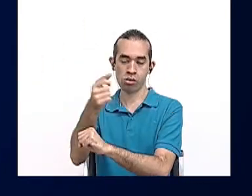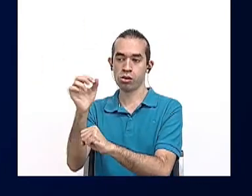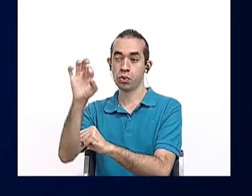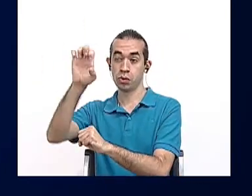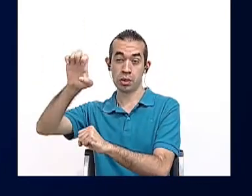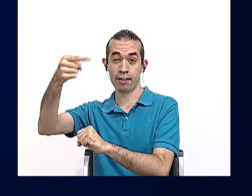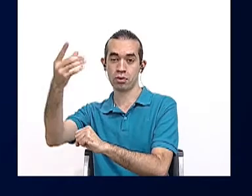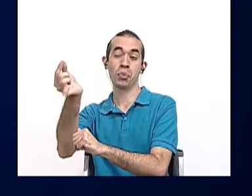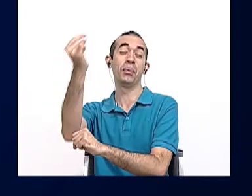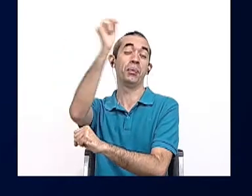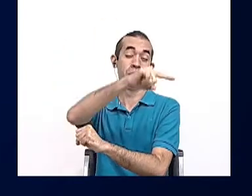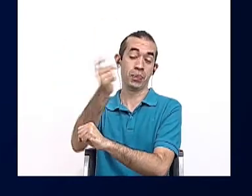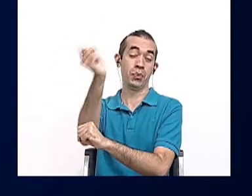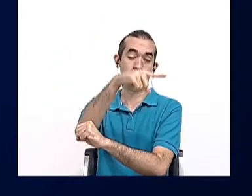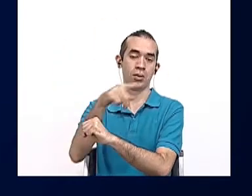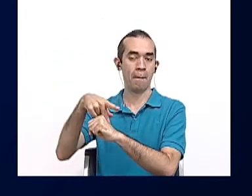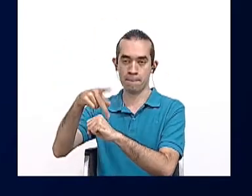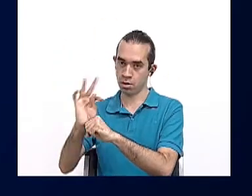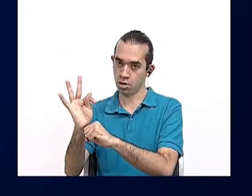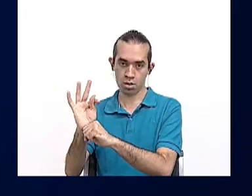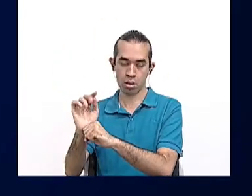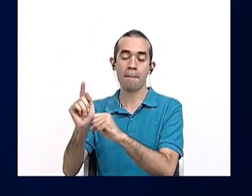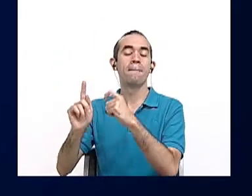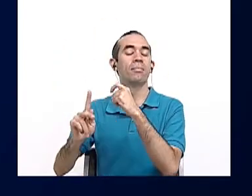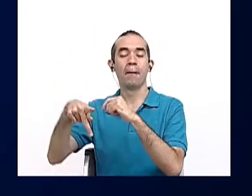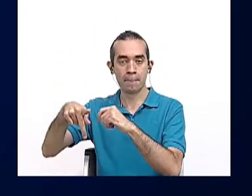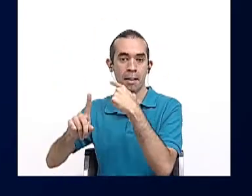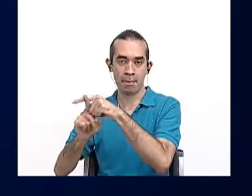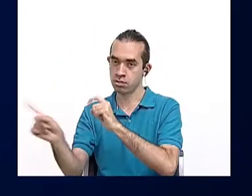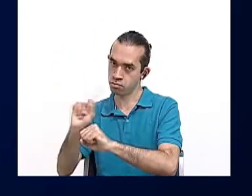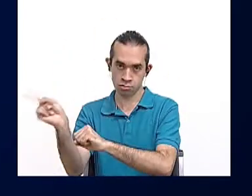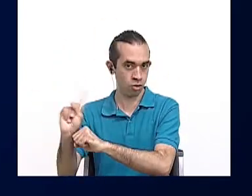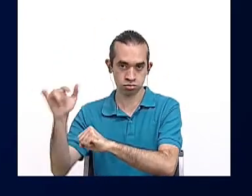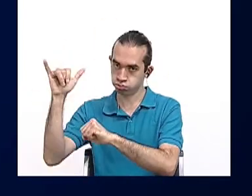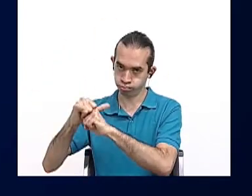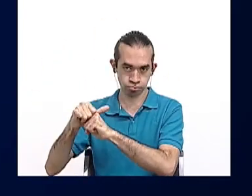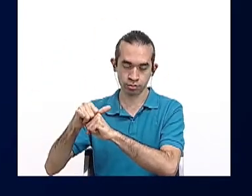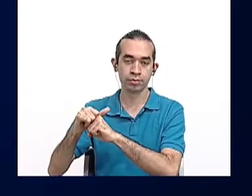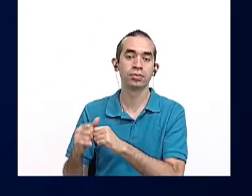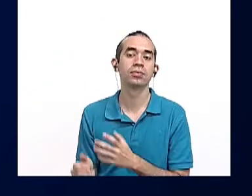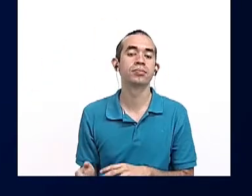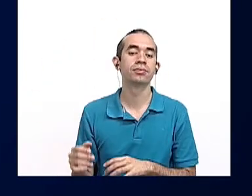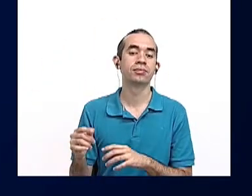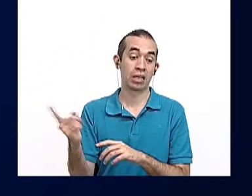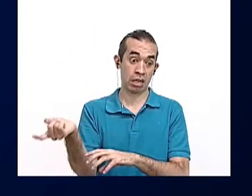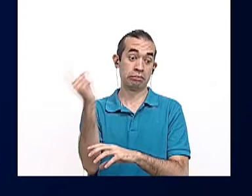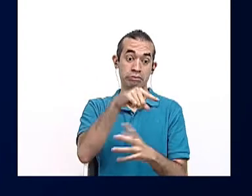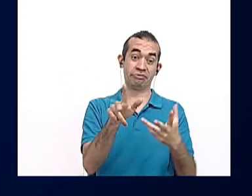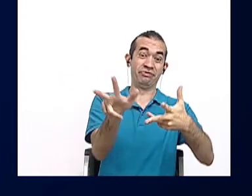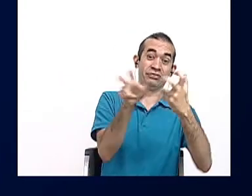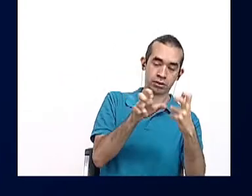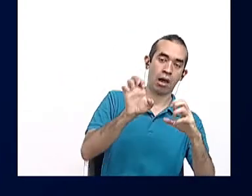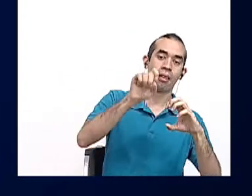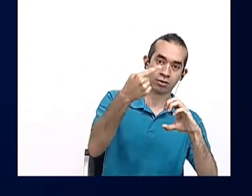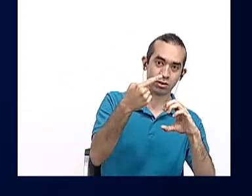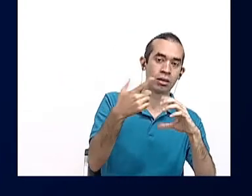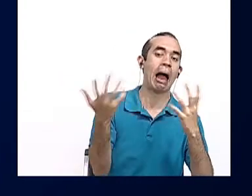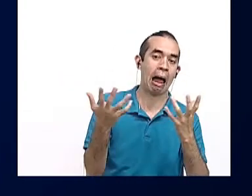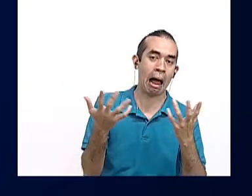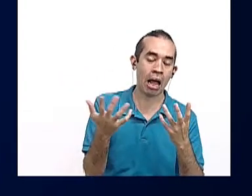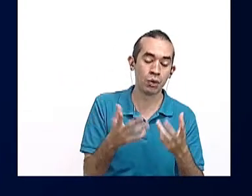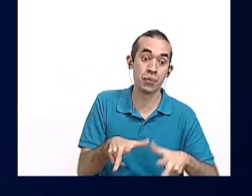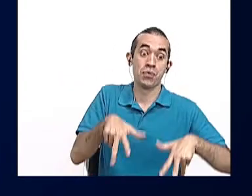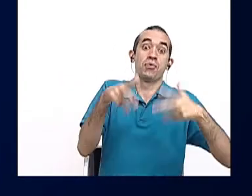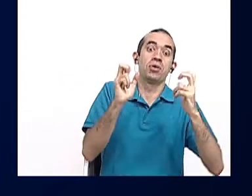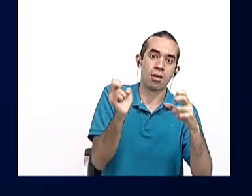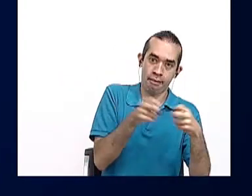es que los objetos se cargan. Cuando un objeto está neutro, en un caso ese objeto está formado por átomos, ¿verdad? Entonces, esos átomos